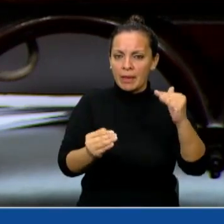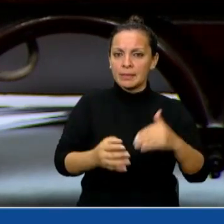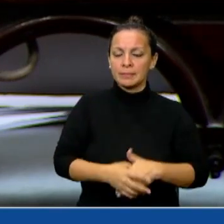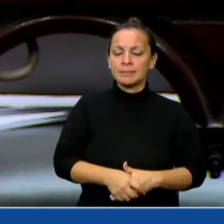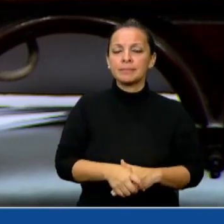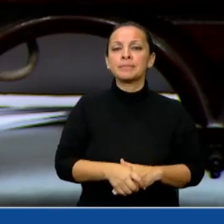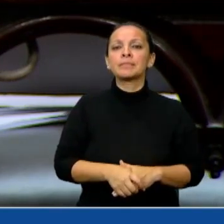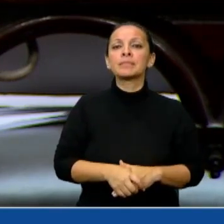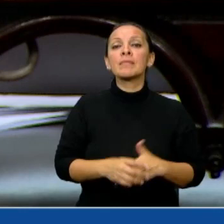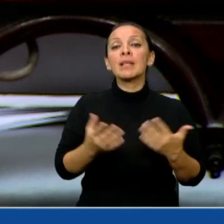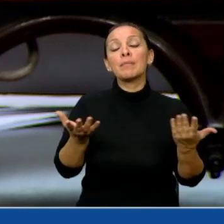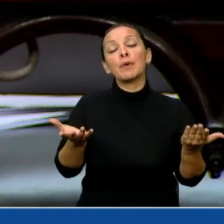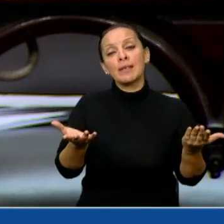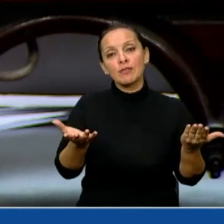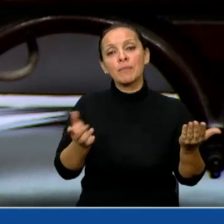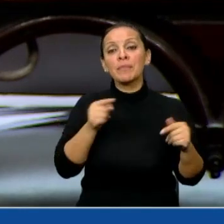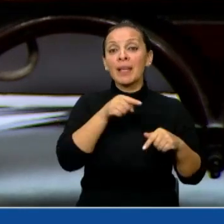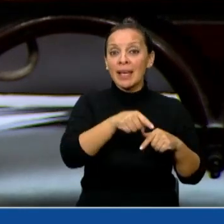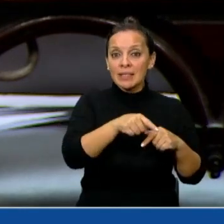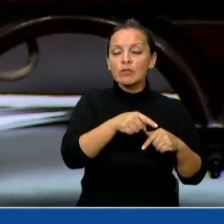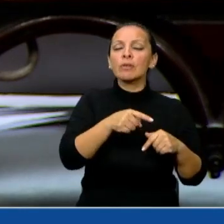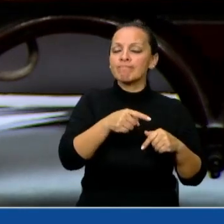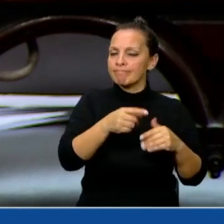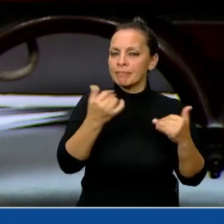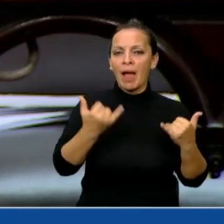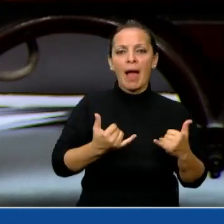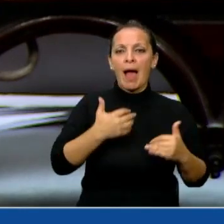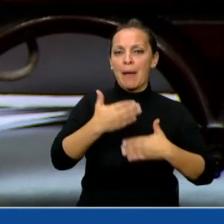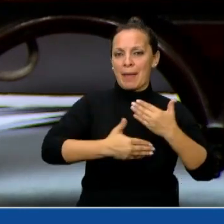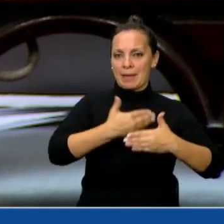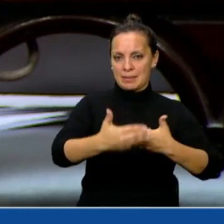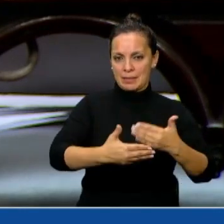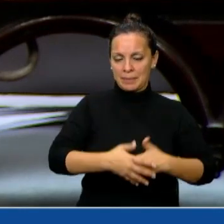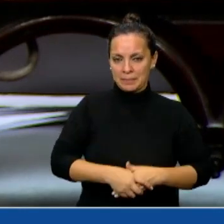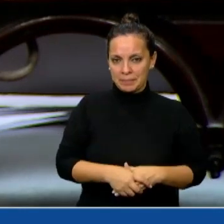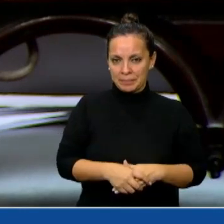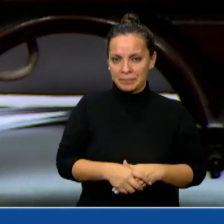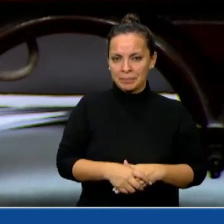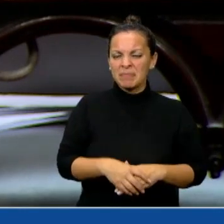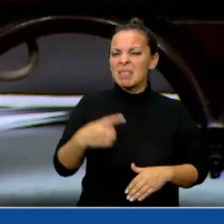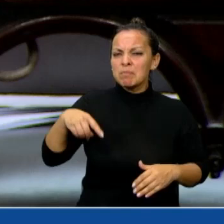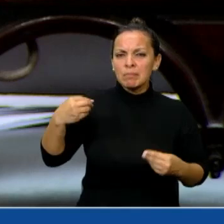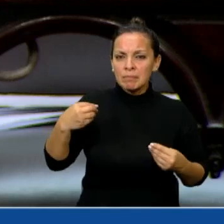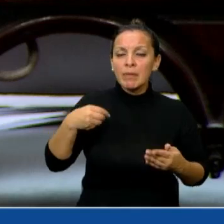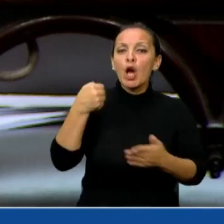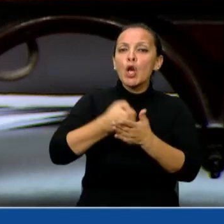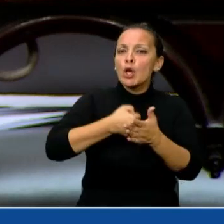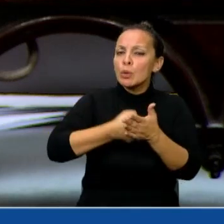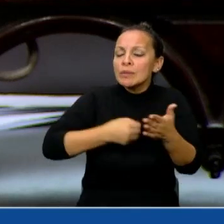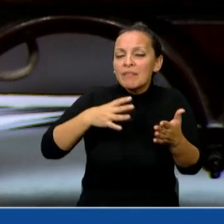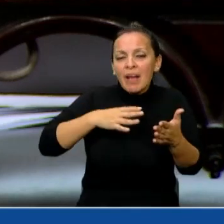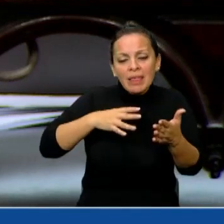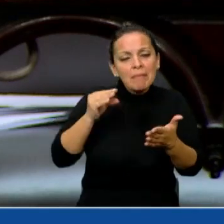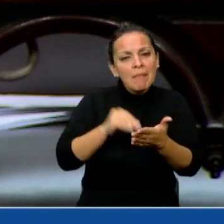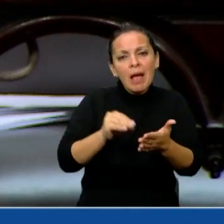informalidad. Por eso este es un avance más en una lucha que todavía debe continuar